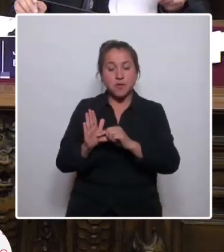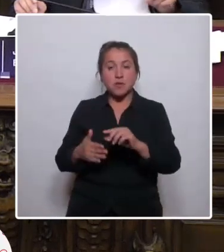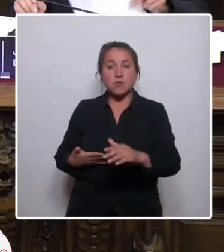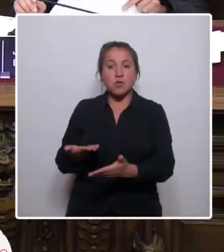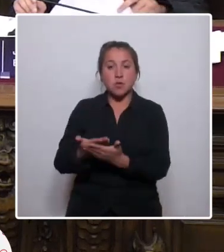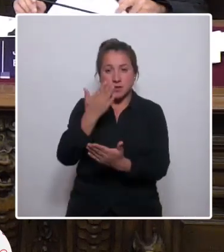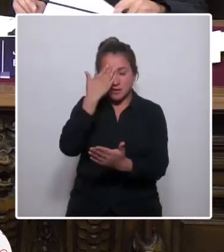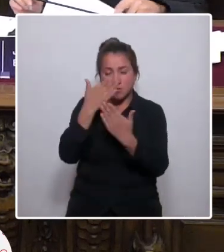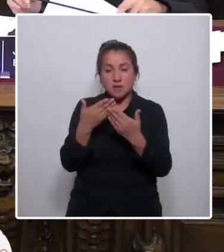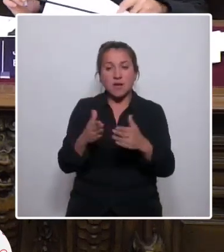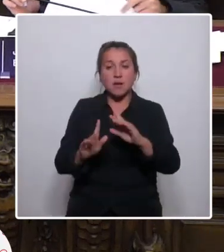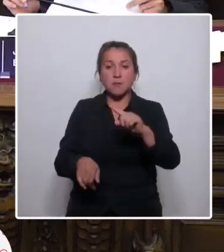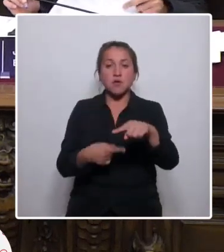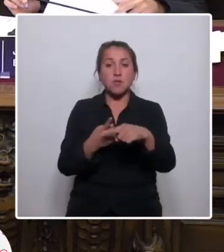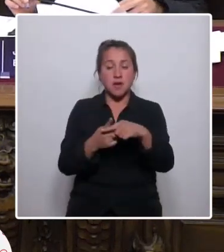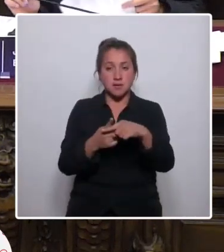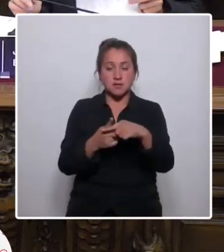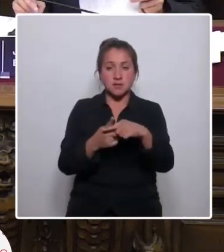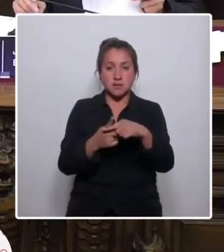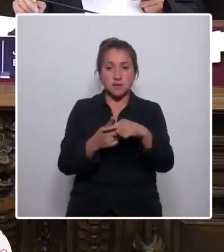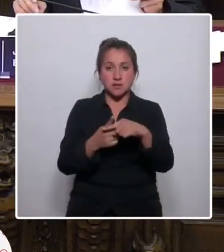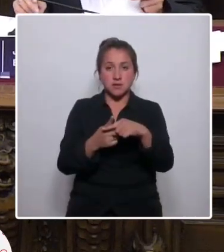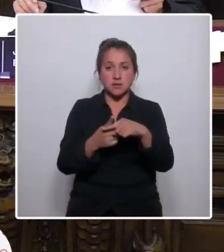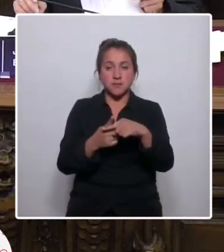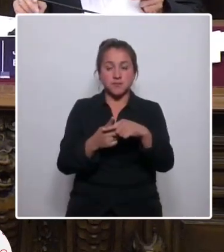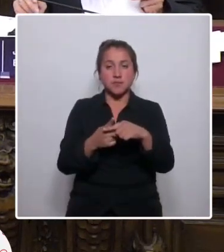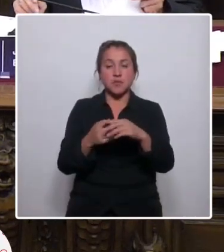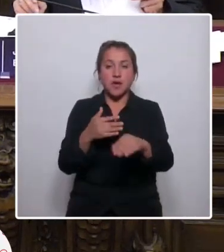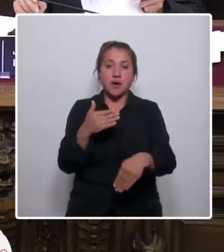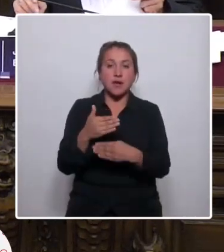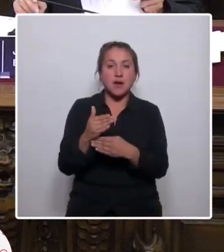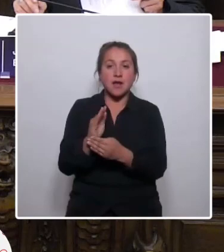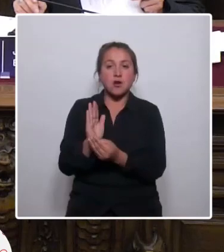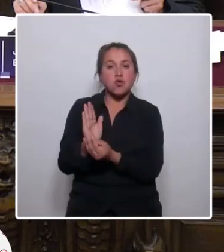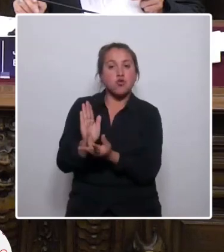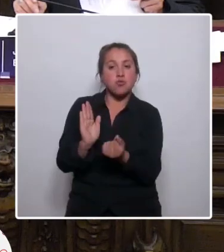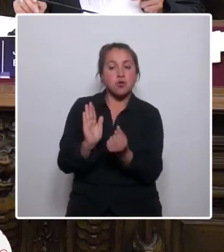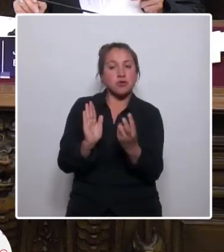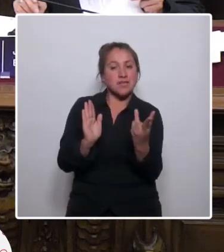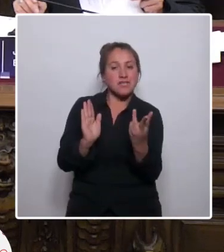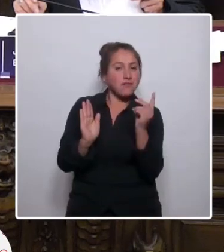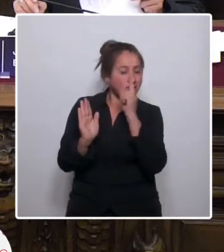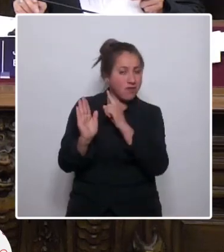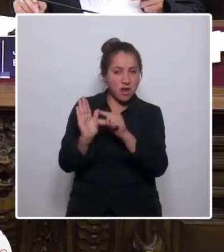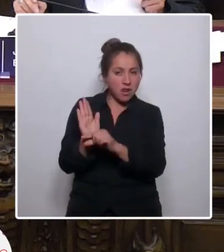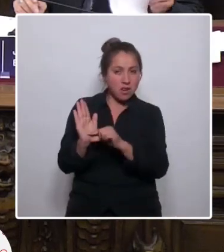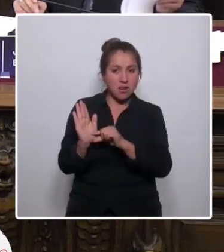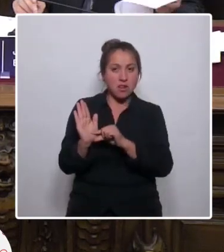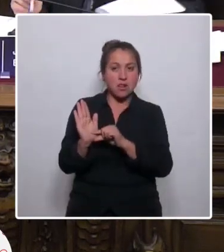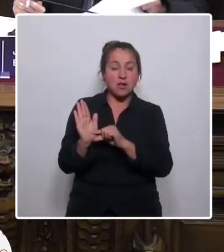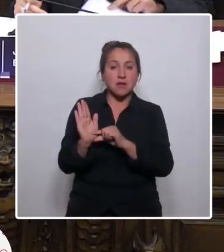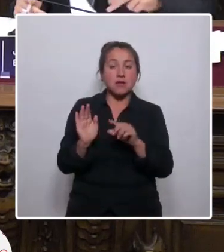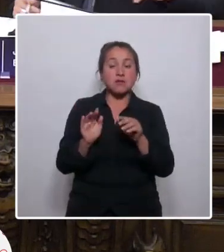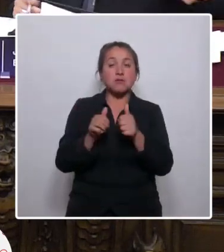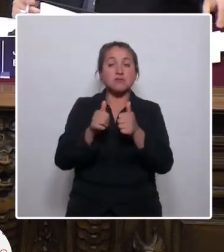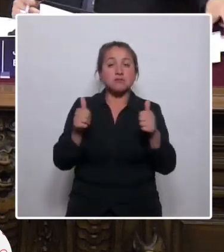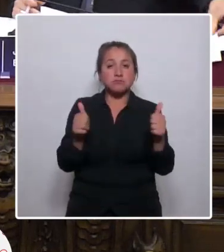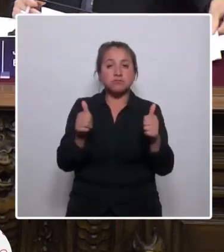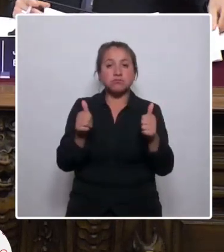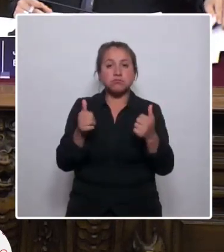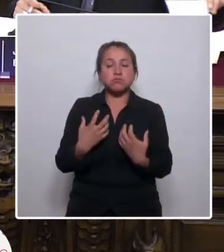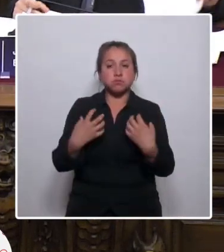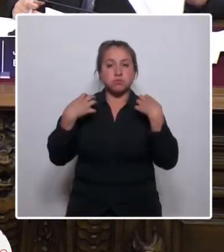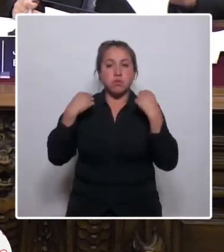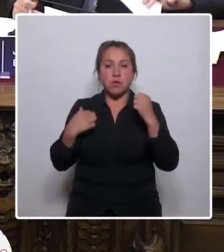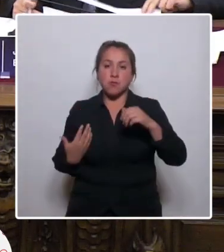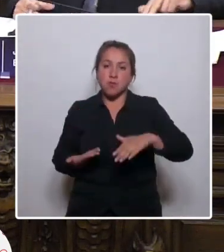del Frente Amplio Más para agregar un numeral 3 final, que dice que la mesa directiva tendrá facultades para